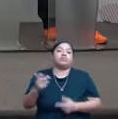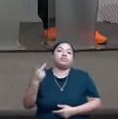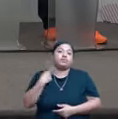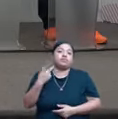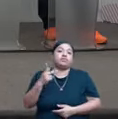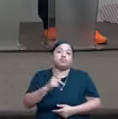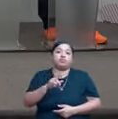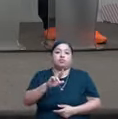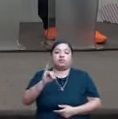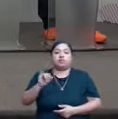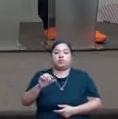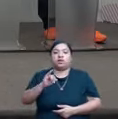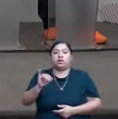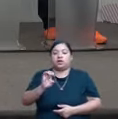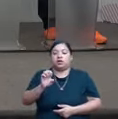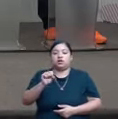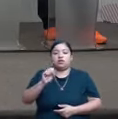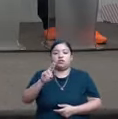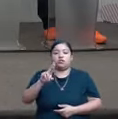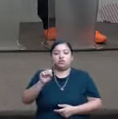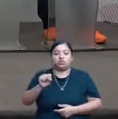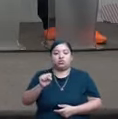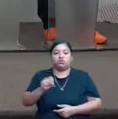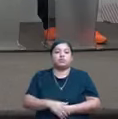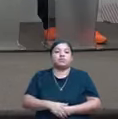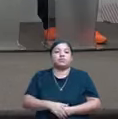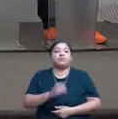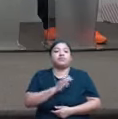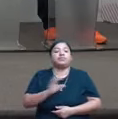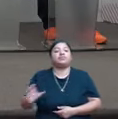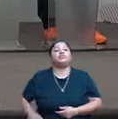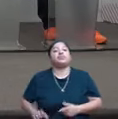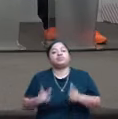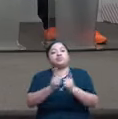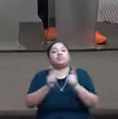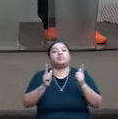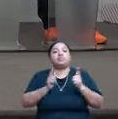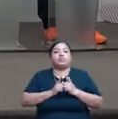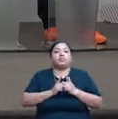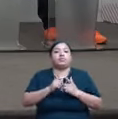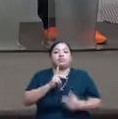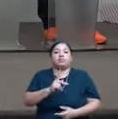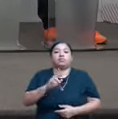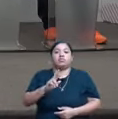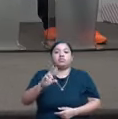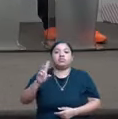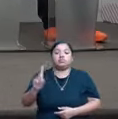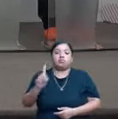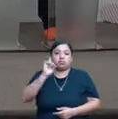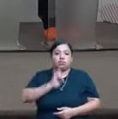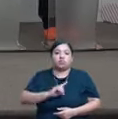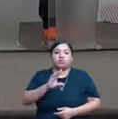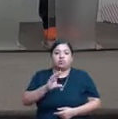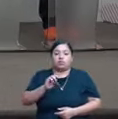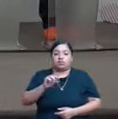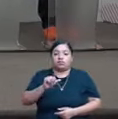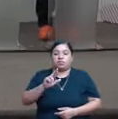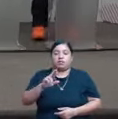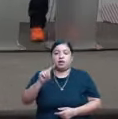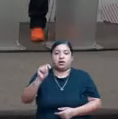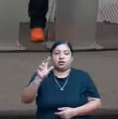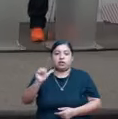Institucional, Jesús Martín Guzmán Hernández. Candidata del Partido de la Revolución Democrática, Marta Patricia